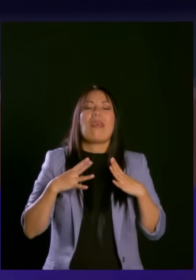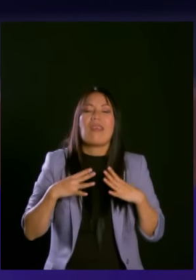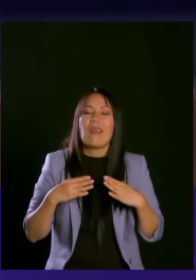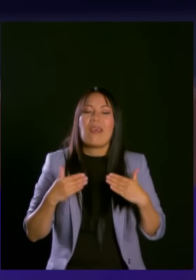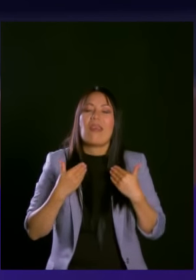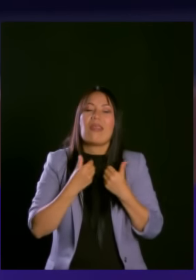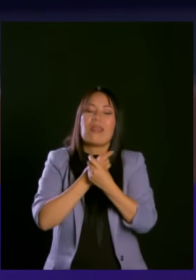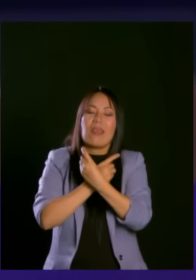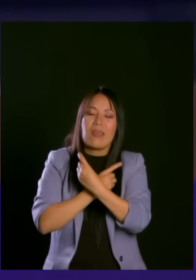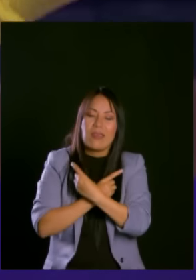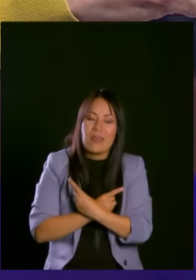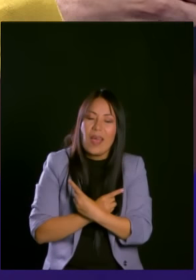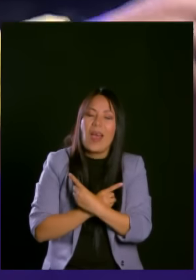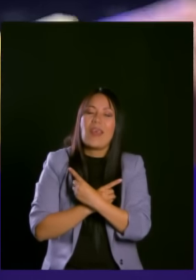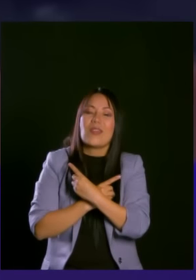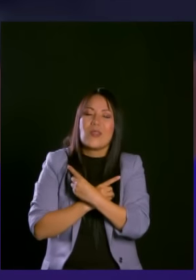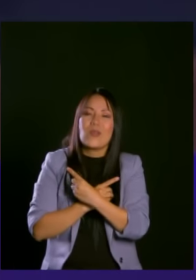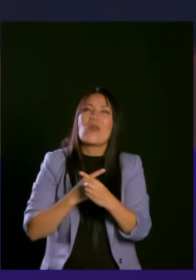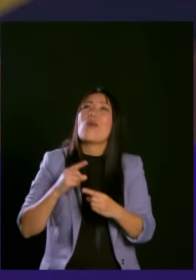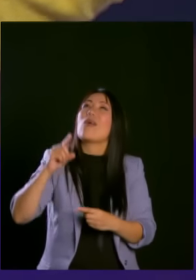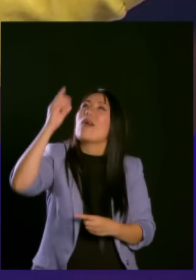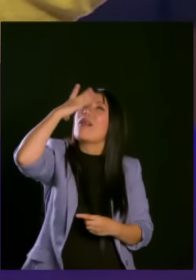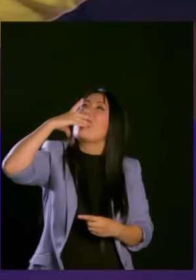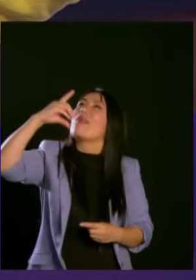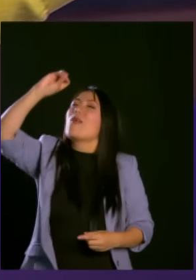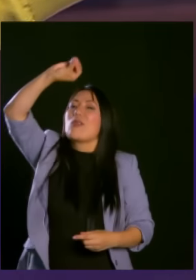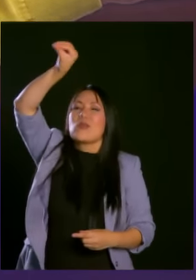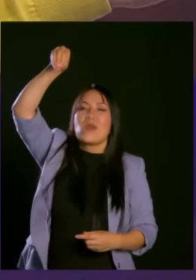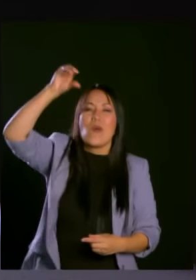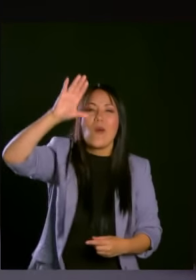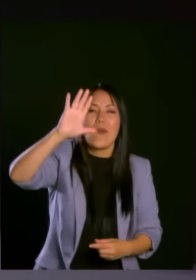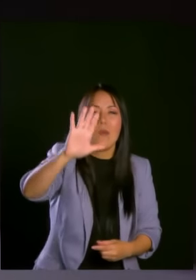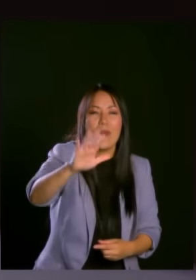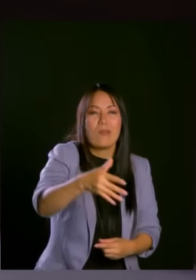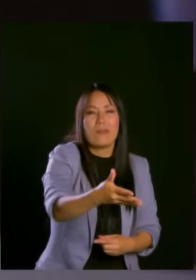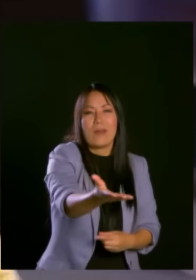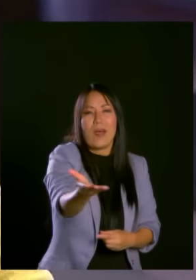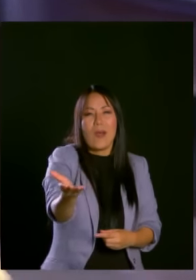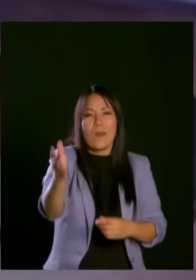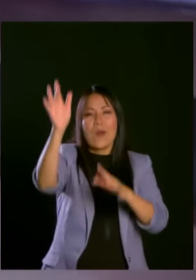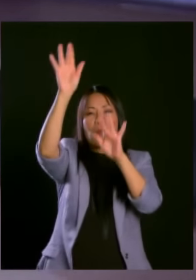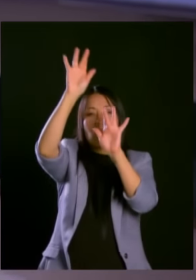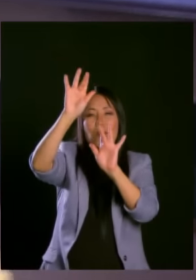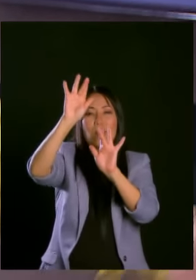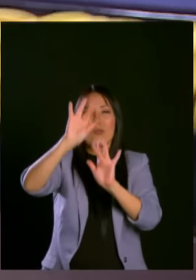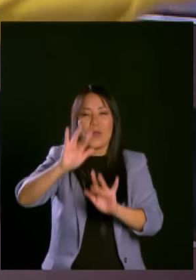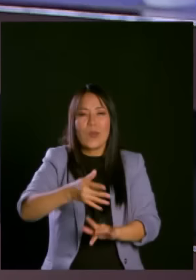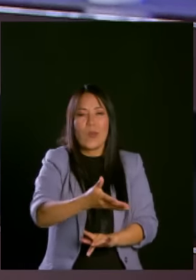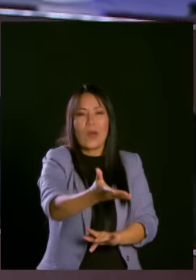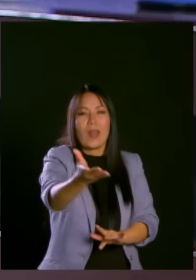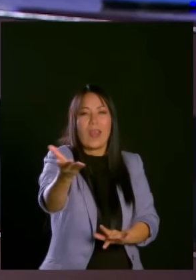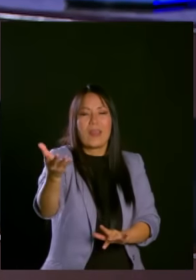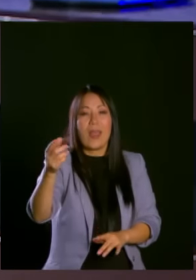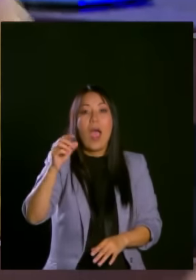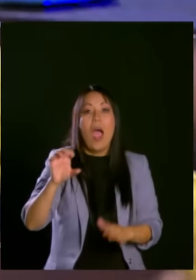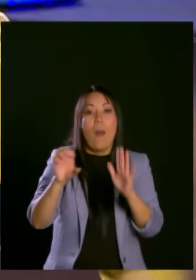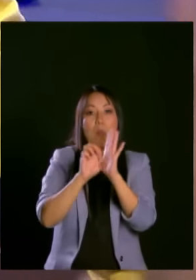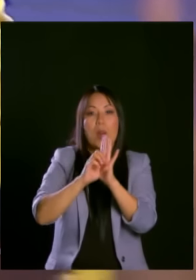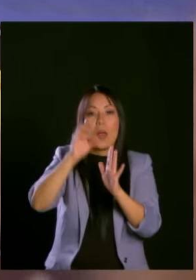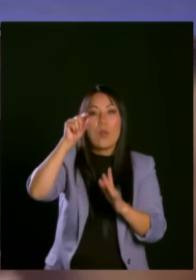reposo, te dé su favor, te dé su gracia. Que cuando entres a tu oficina, la presencia de Dios se